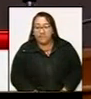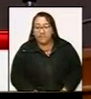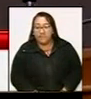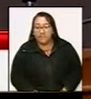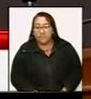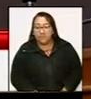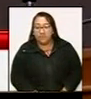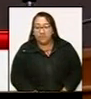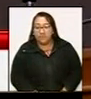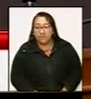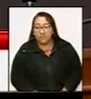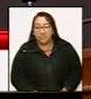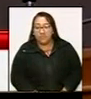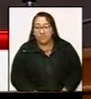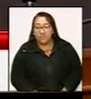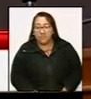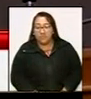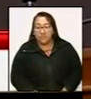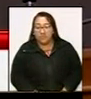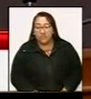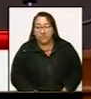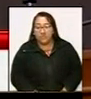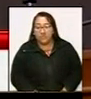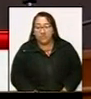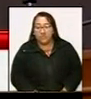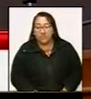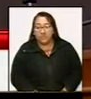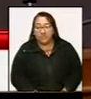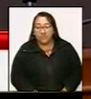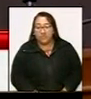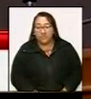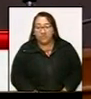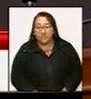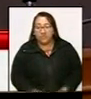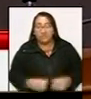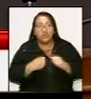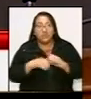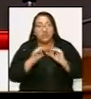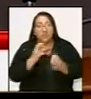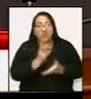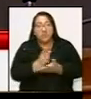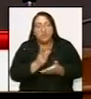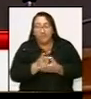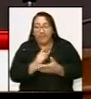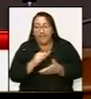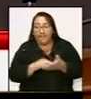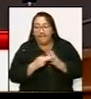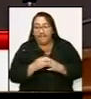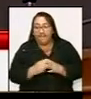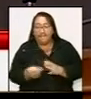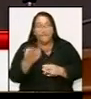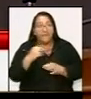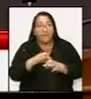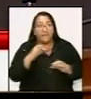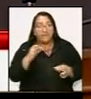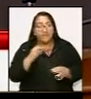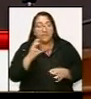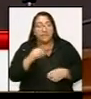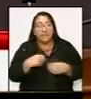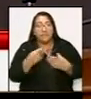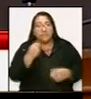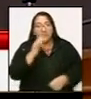vez más, quiero pedirle que no sigamos este mismo método, solamente de venir al Pleno para